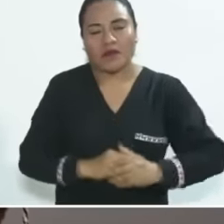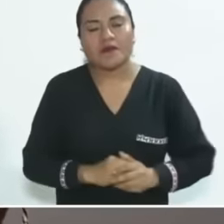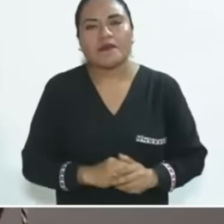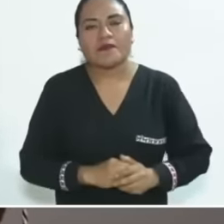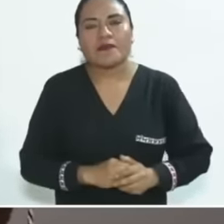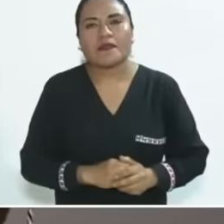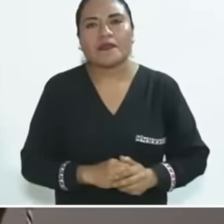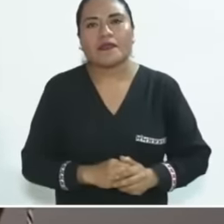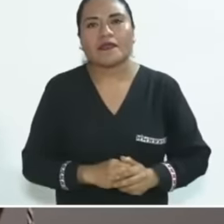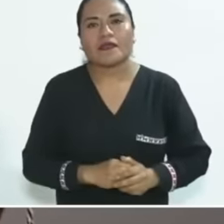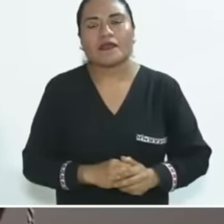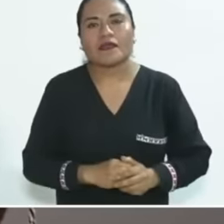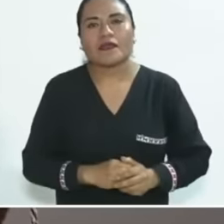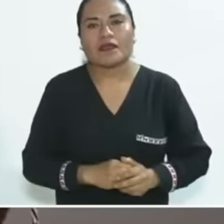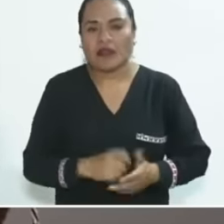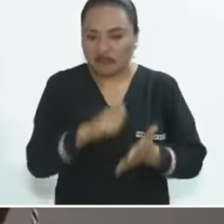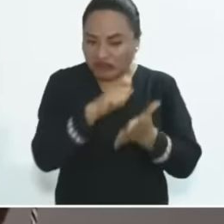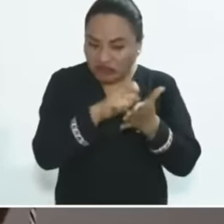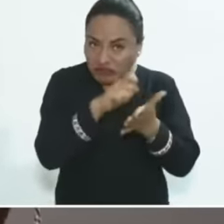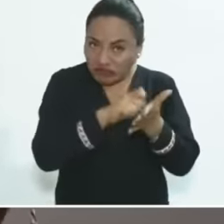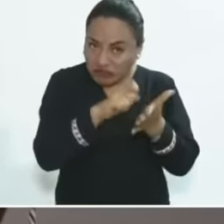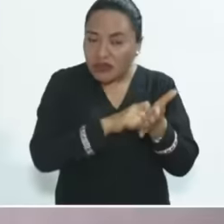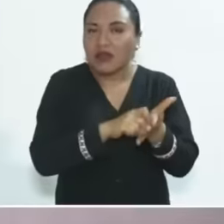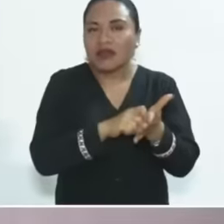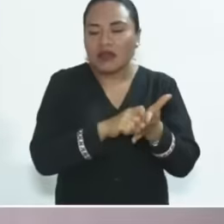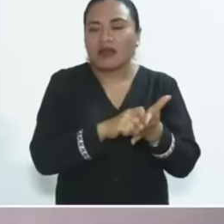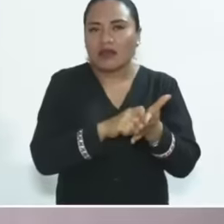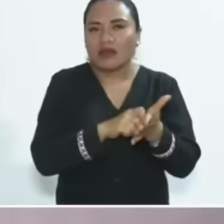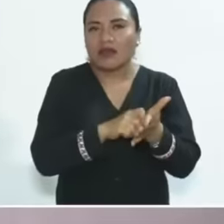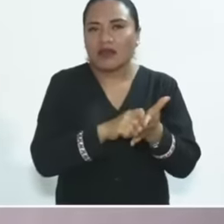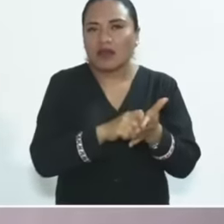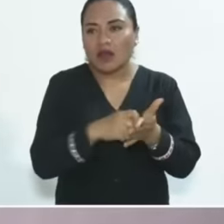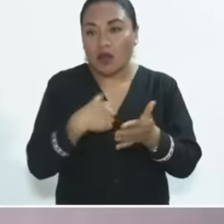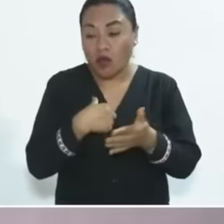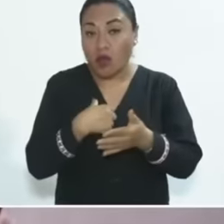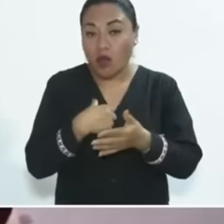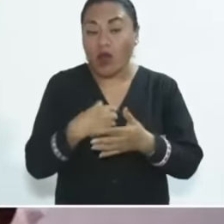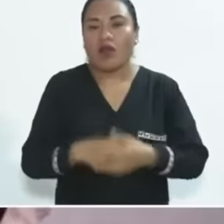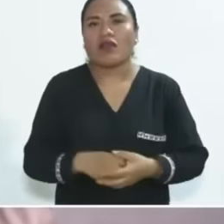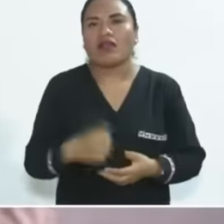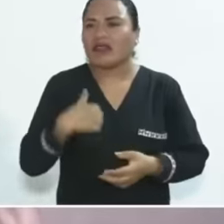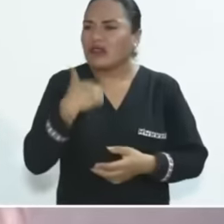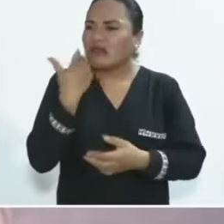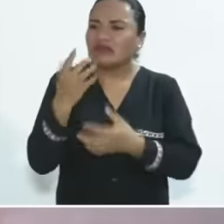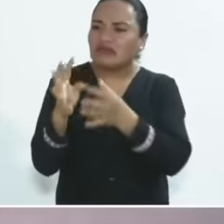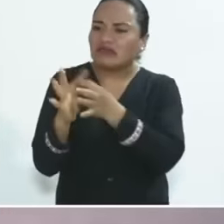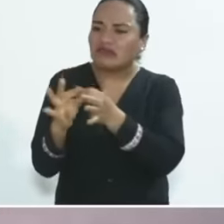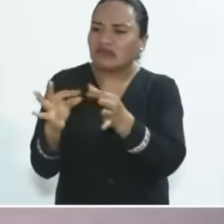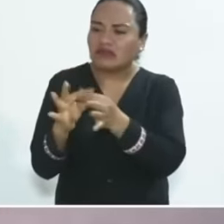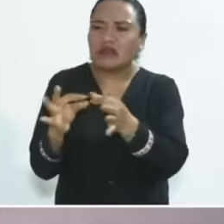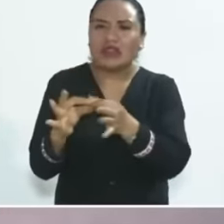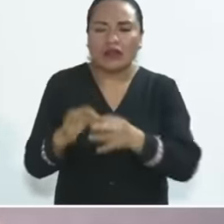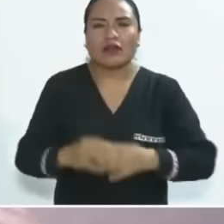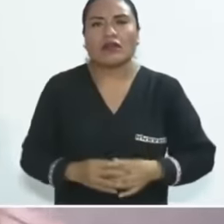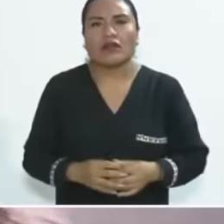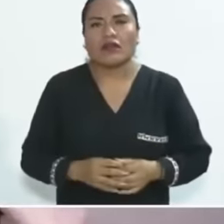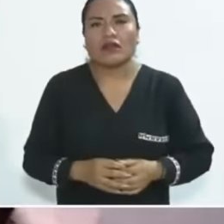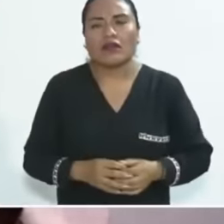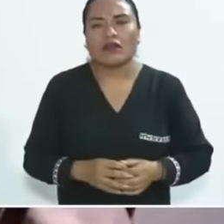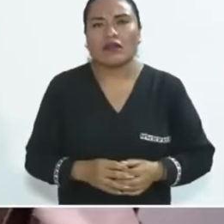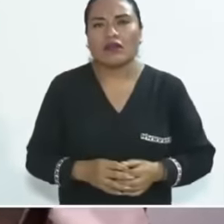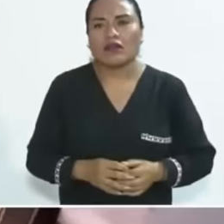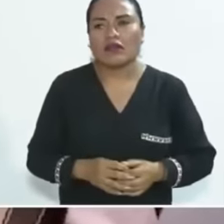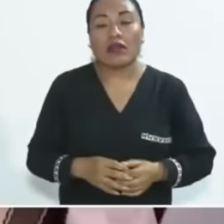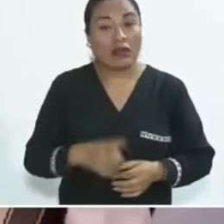pero arréglelo, porque yo lo único que puedo decir es que